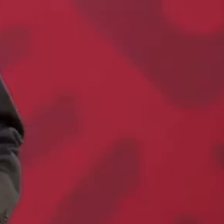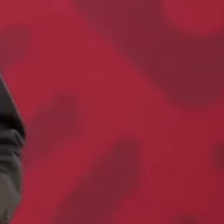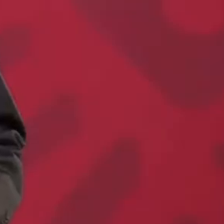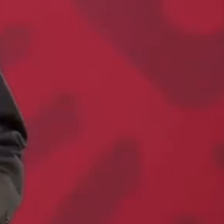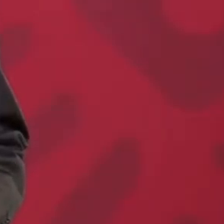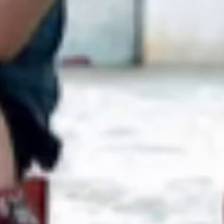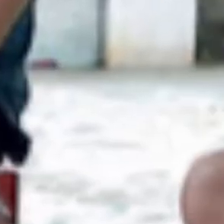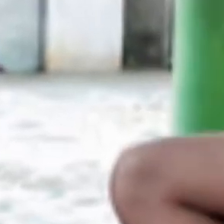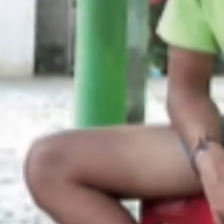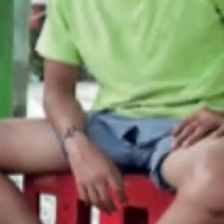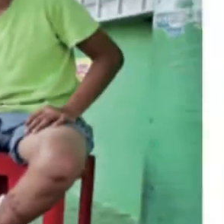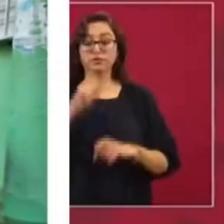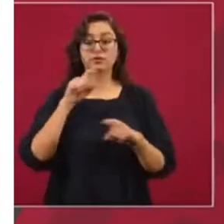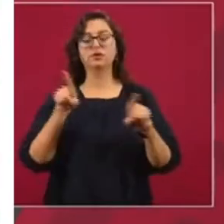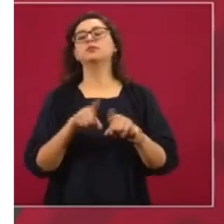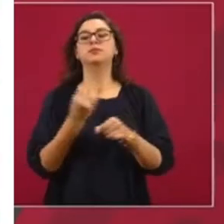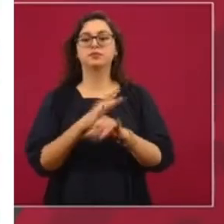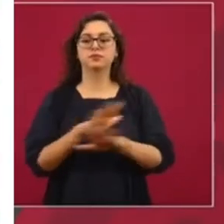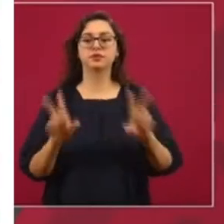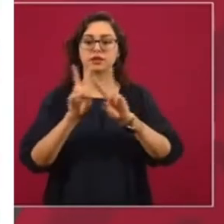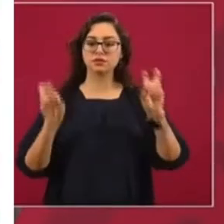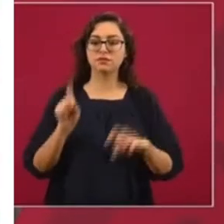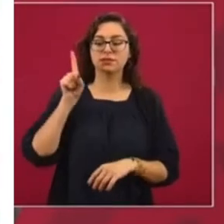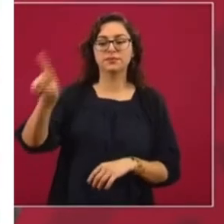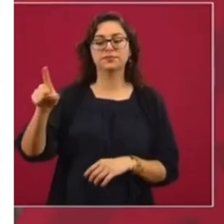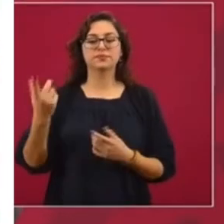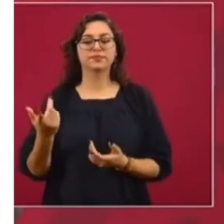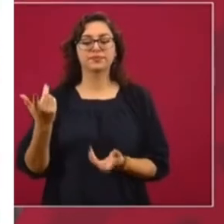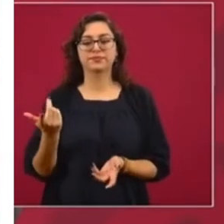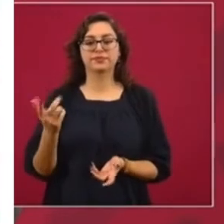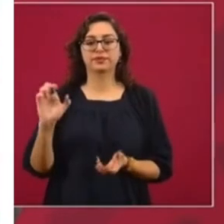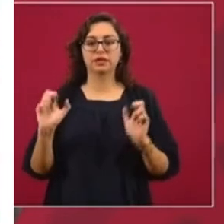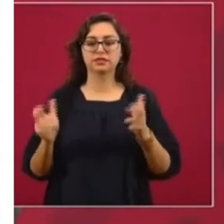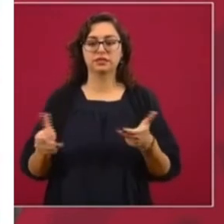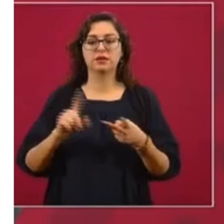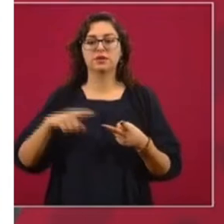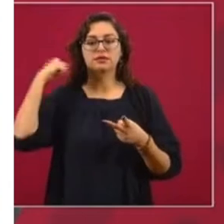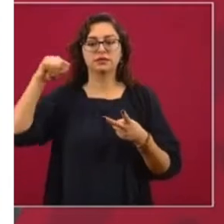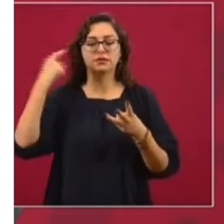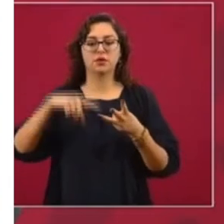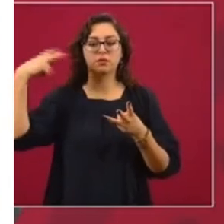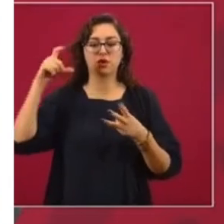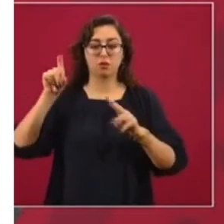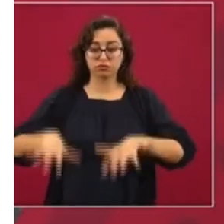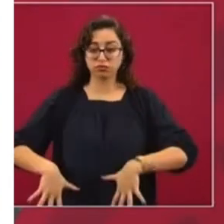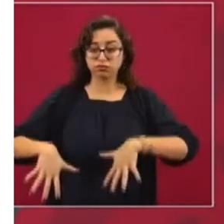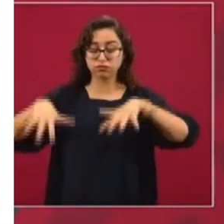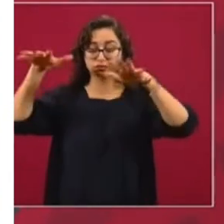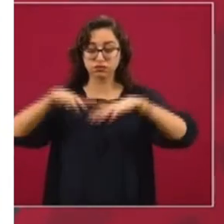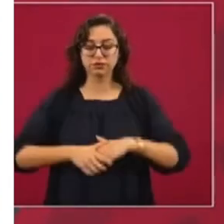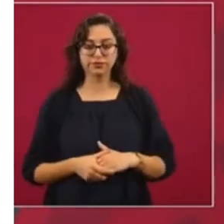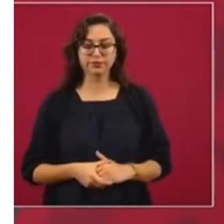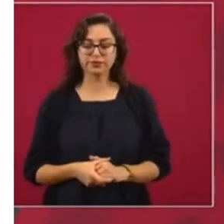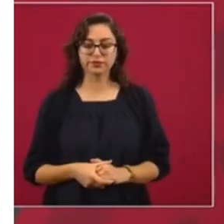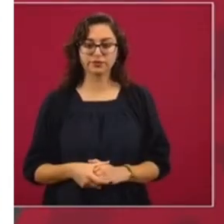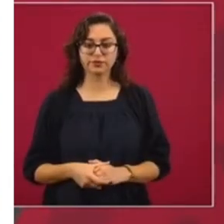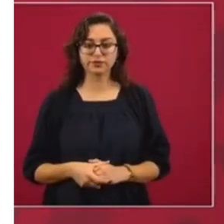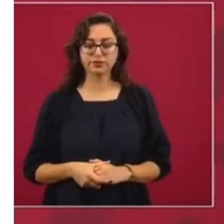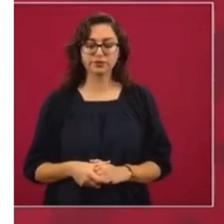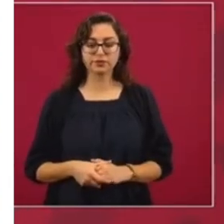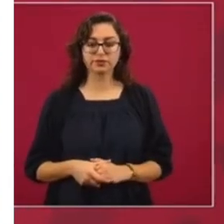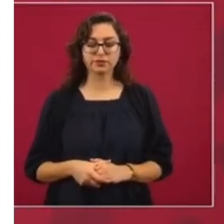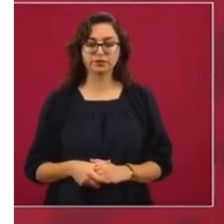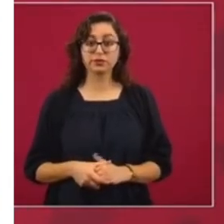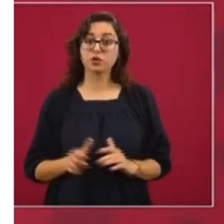sobre la situación de las inundaciones en Chiapas, en Tabasco, en Veracruz. Afortunadamente ya